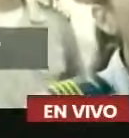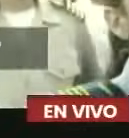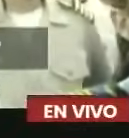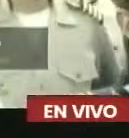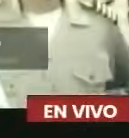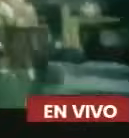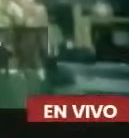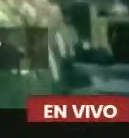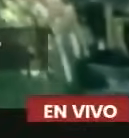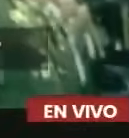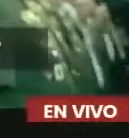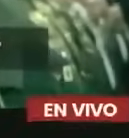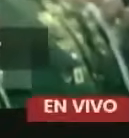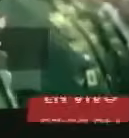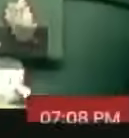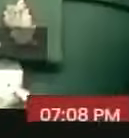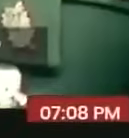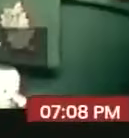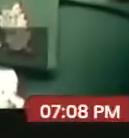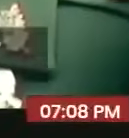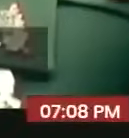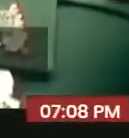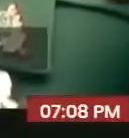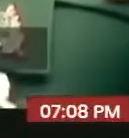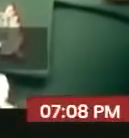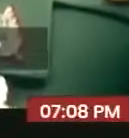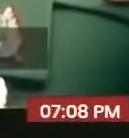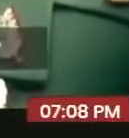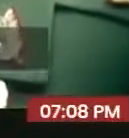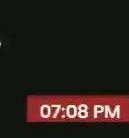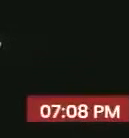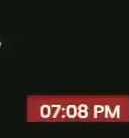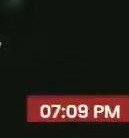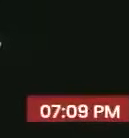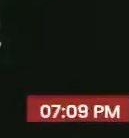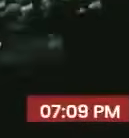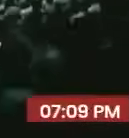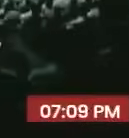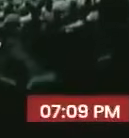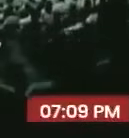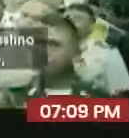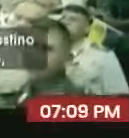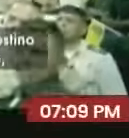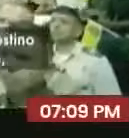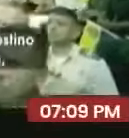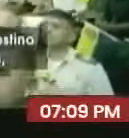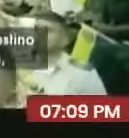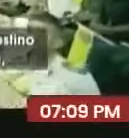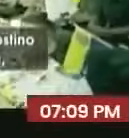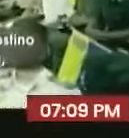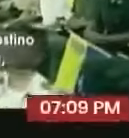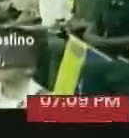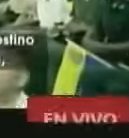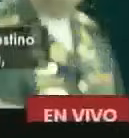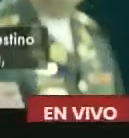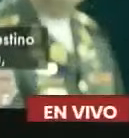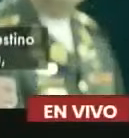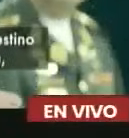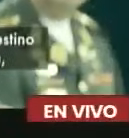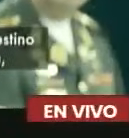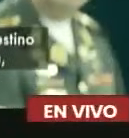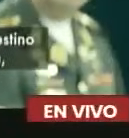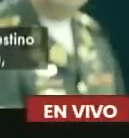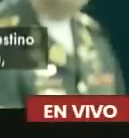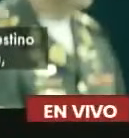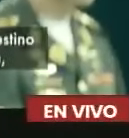Oídos, militares de la patria, trabajadores, trabajadoras, campesinas, porque por primera vez a ustedes se les entrega la soberanía para